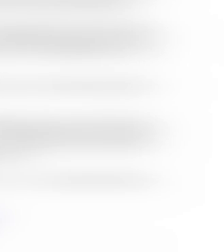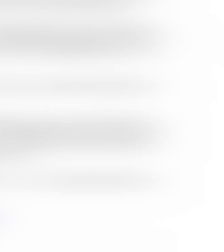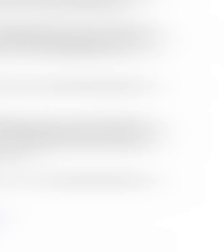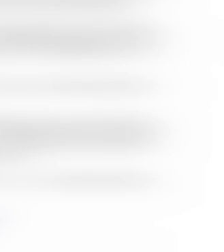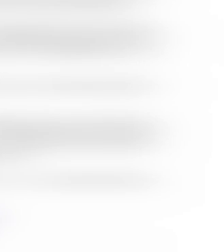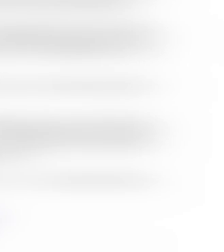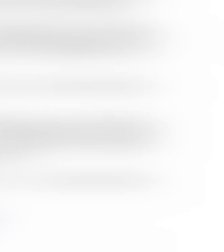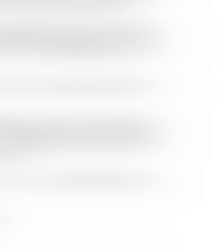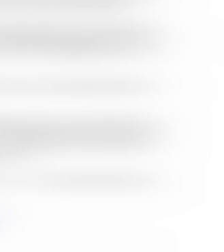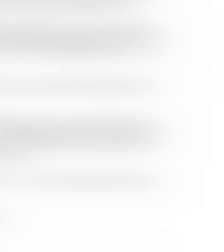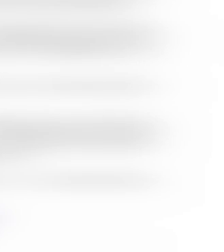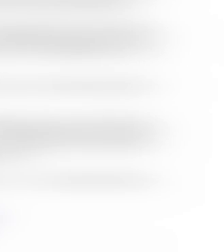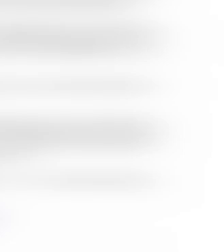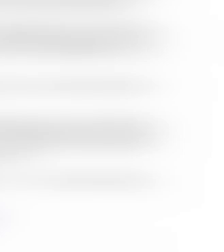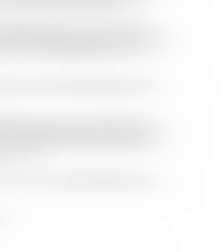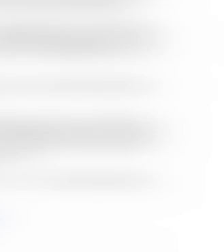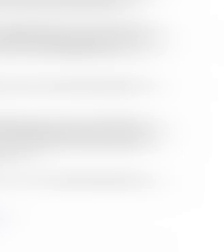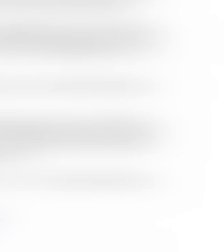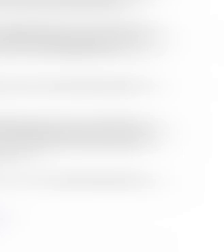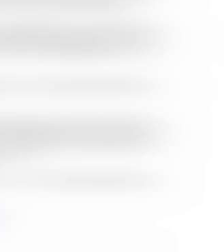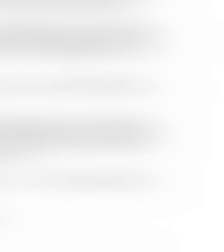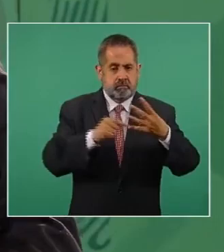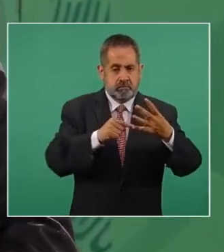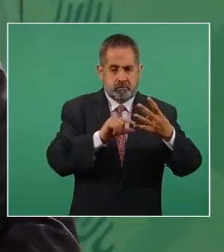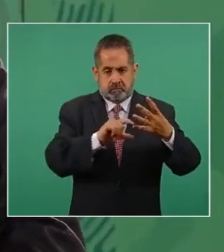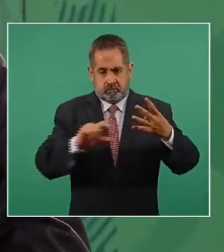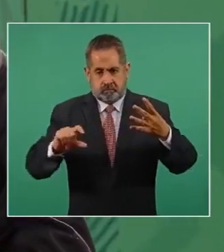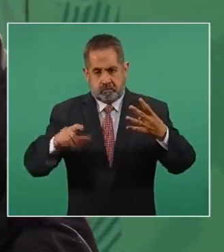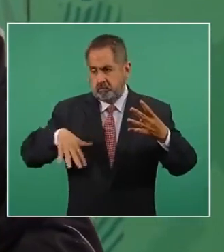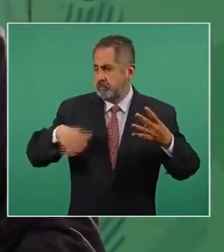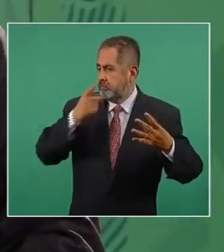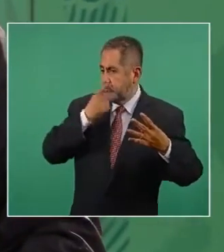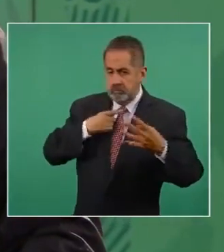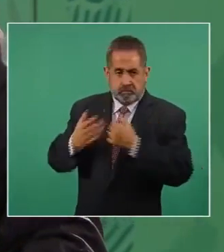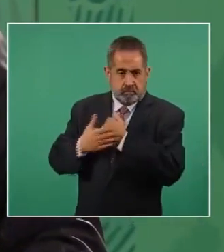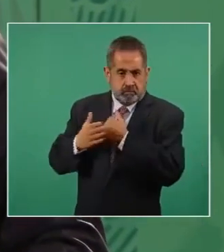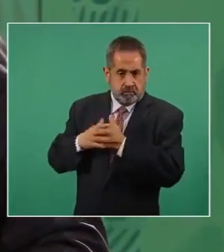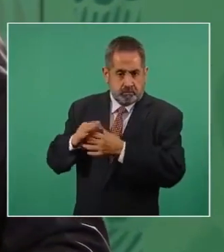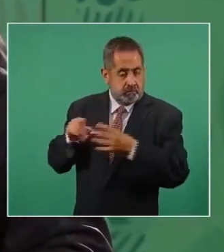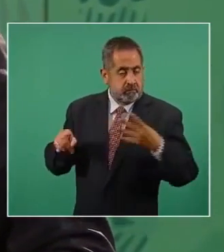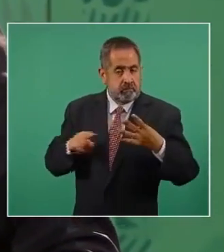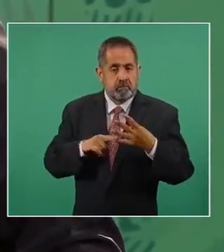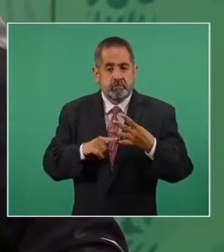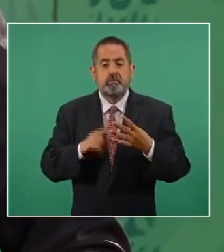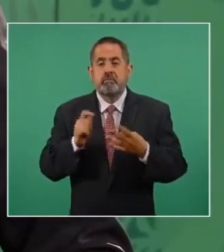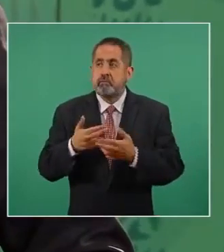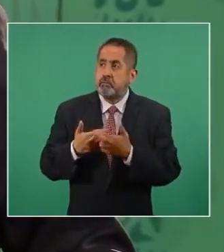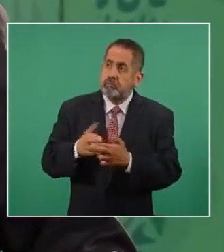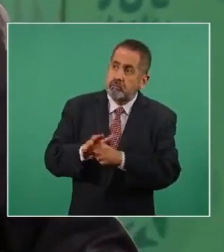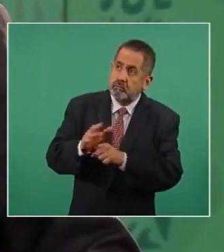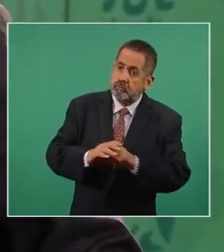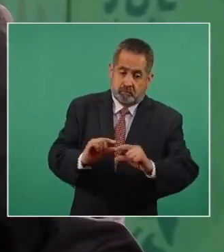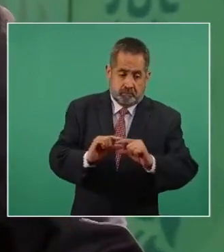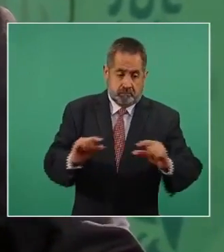costumbre es difamar a todo el que no se somete a sus designios el panista aseguró que si el presidente de mexico fuera un hombre de honor su